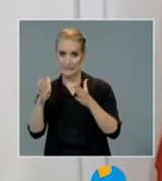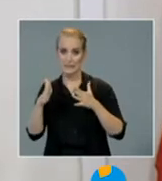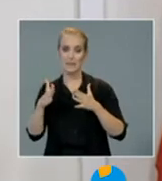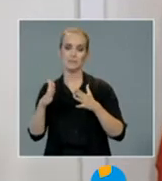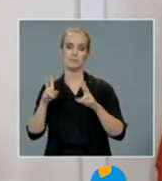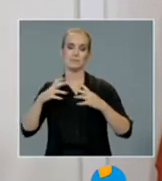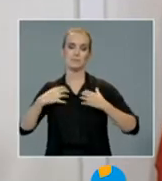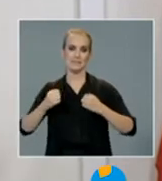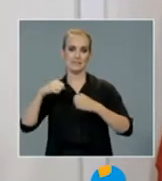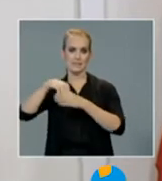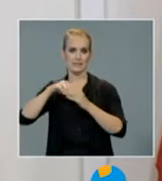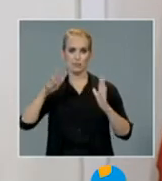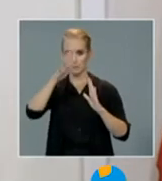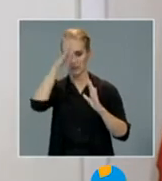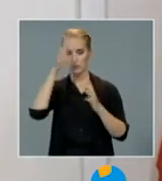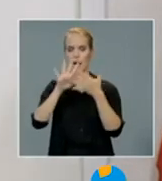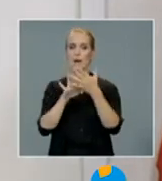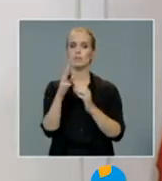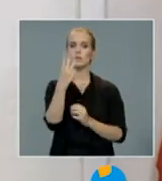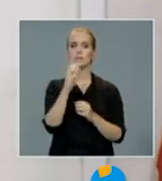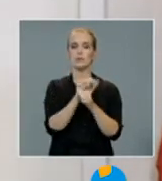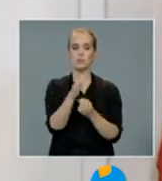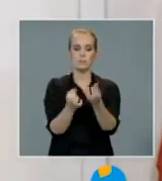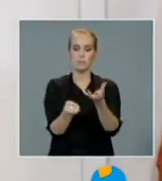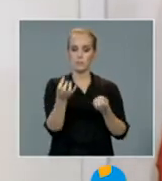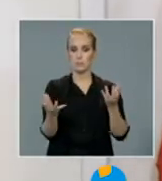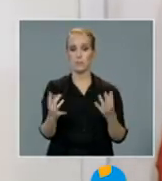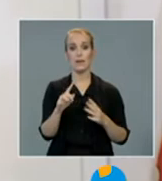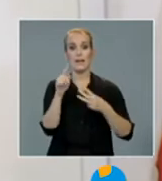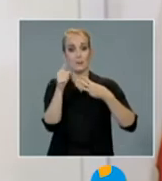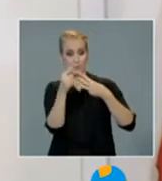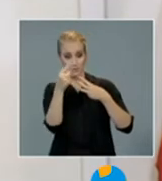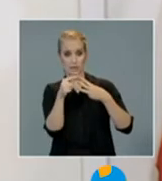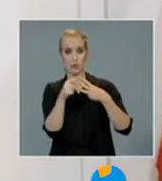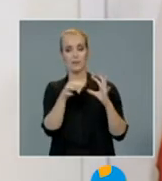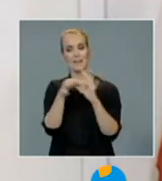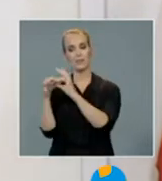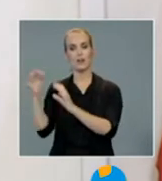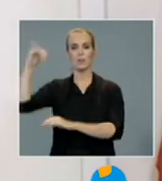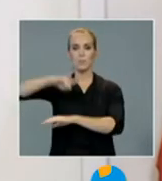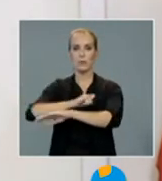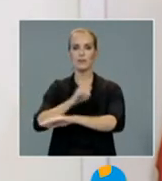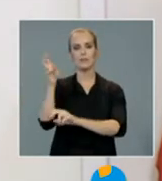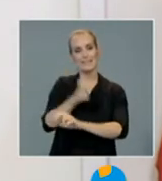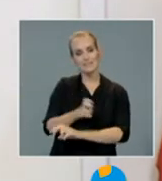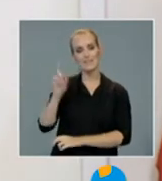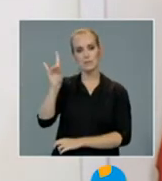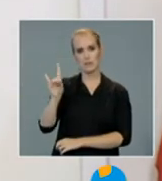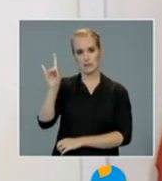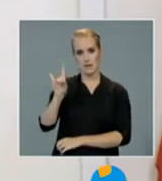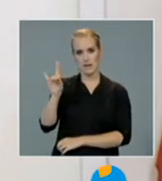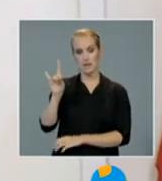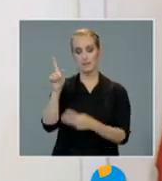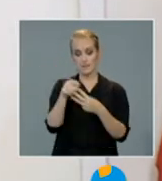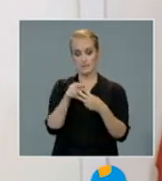coronavirus activos en la región el primero de ellos relacionado con un vuelo procedente de bolivia el número de casos en